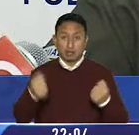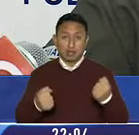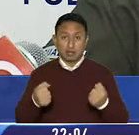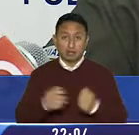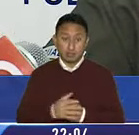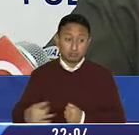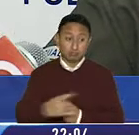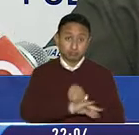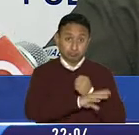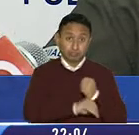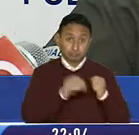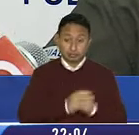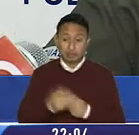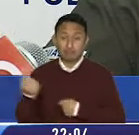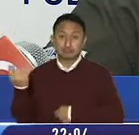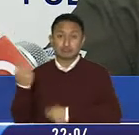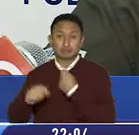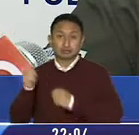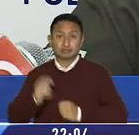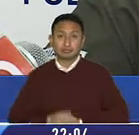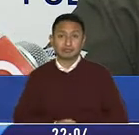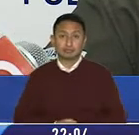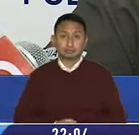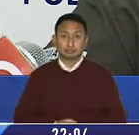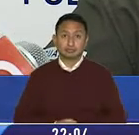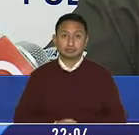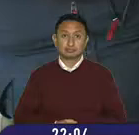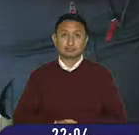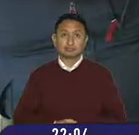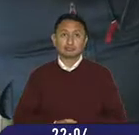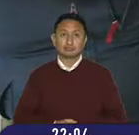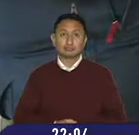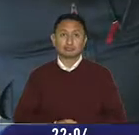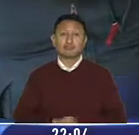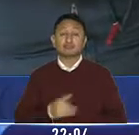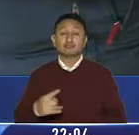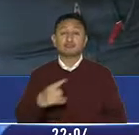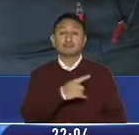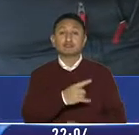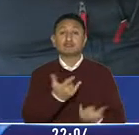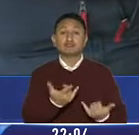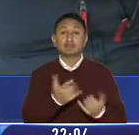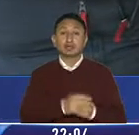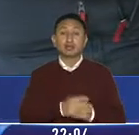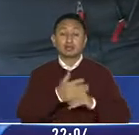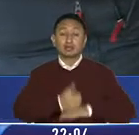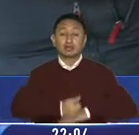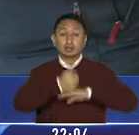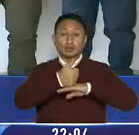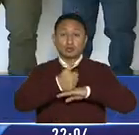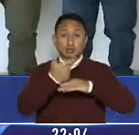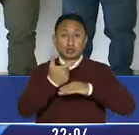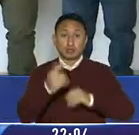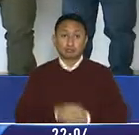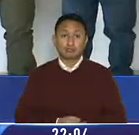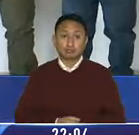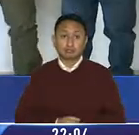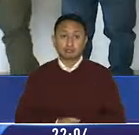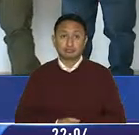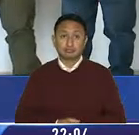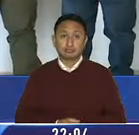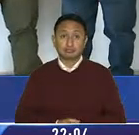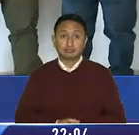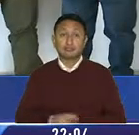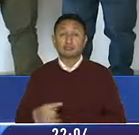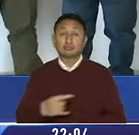hechos delictivos y luego se deshacen de los mismos vendiéndolos de forma inmediata. Los detenidos fueron puestos a órdenes de las autoridades competentes y no se descarta que